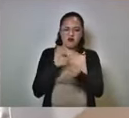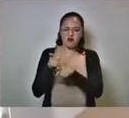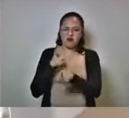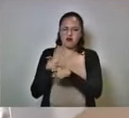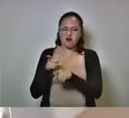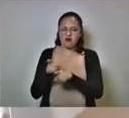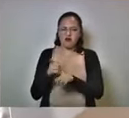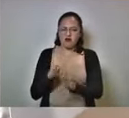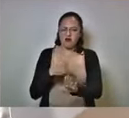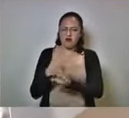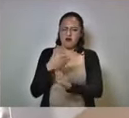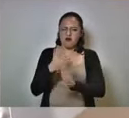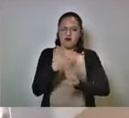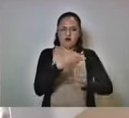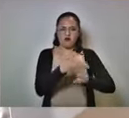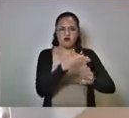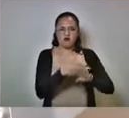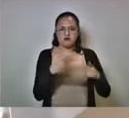destructiva.